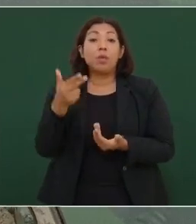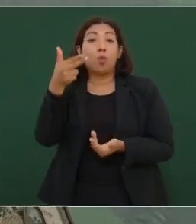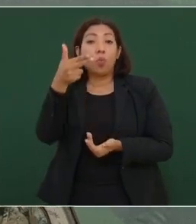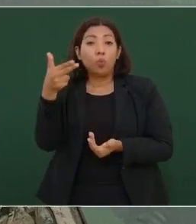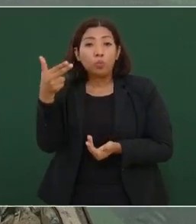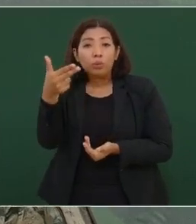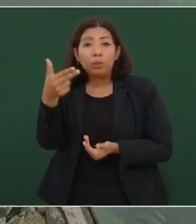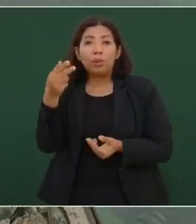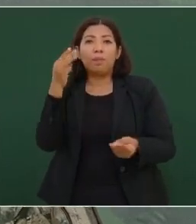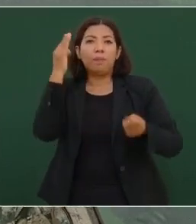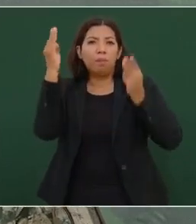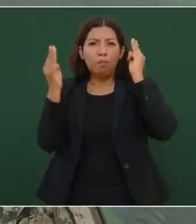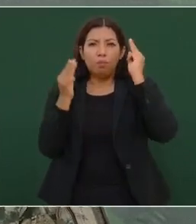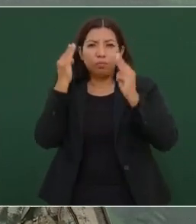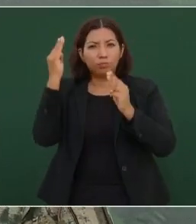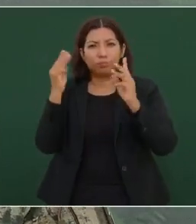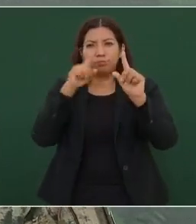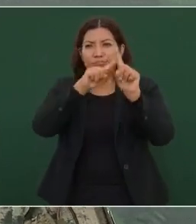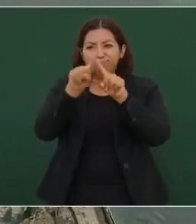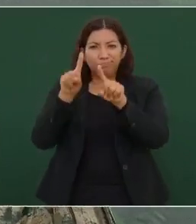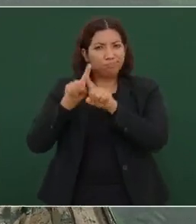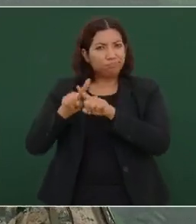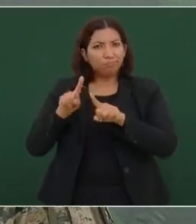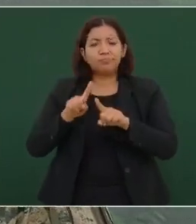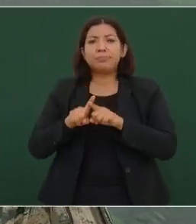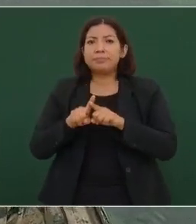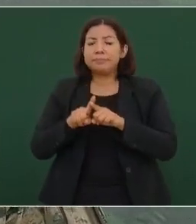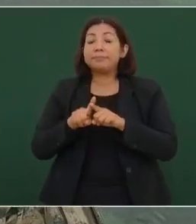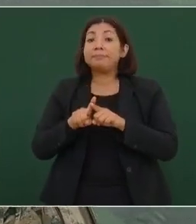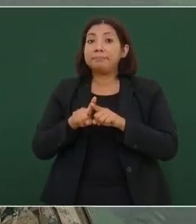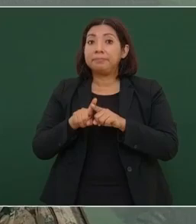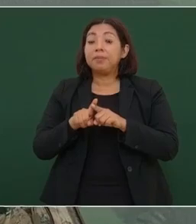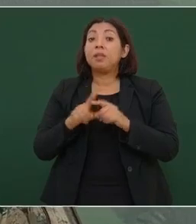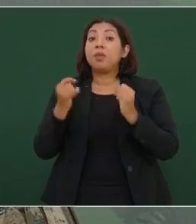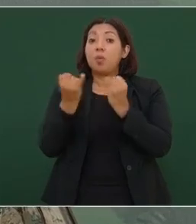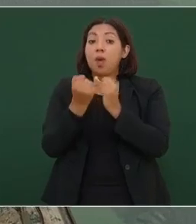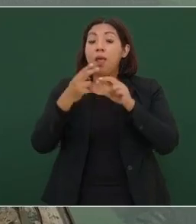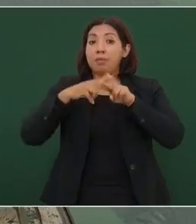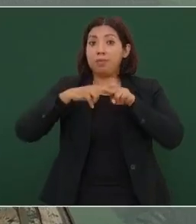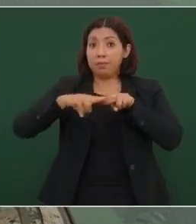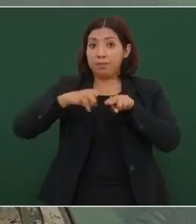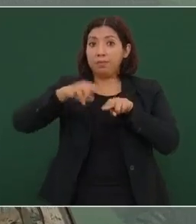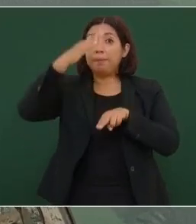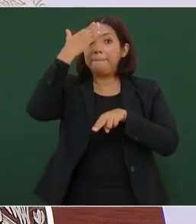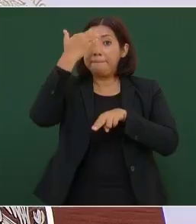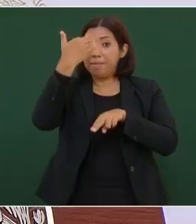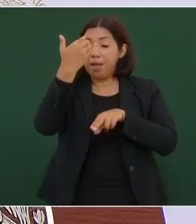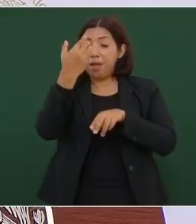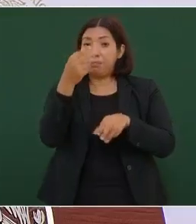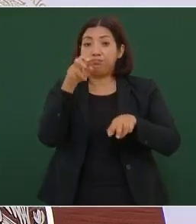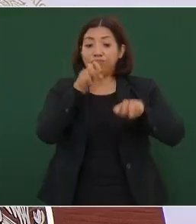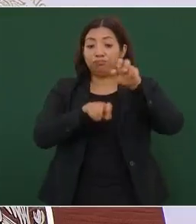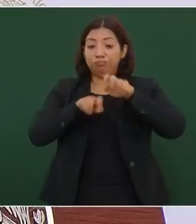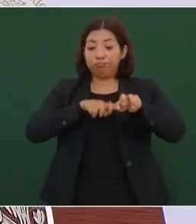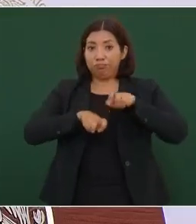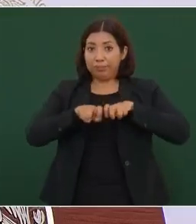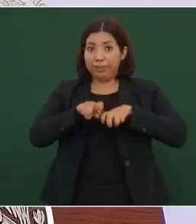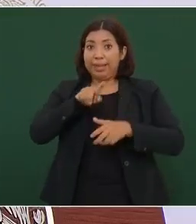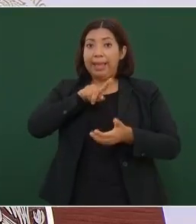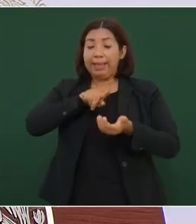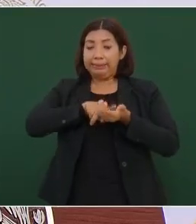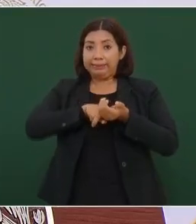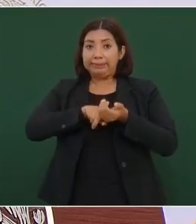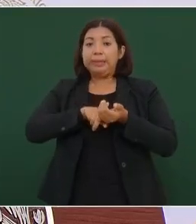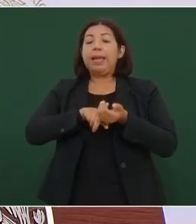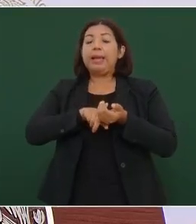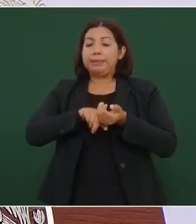museos, irán en el interior del tren, está considerado que tenga la